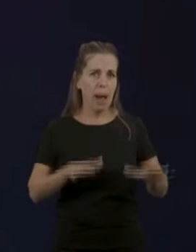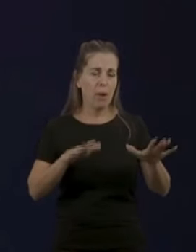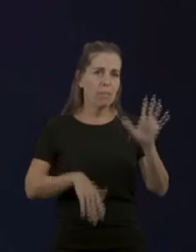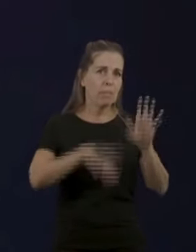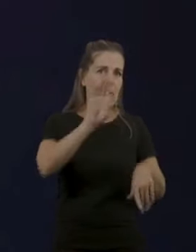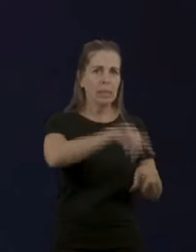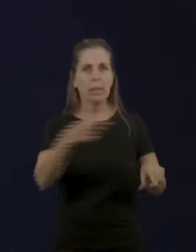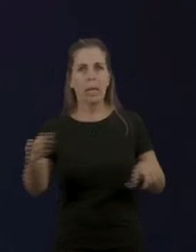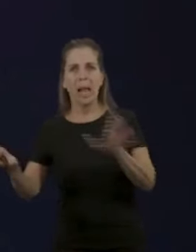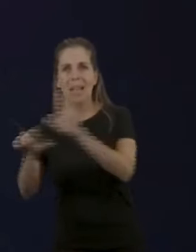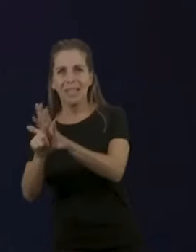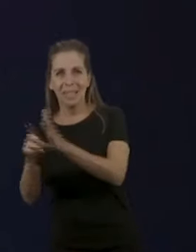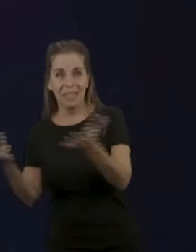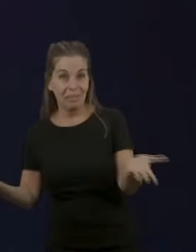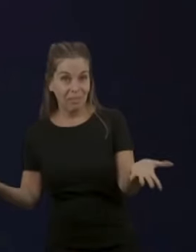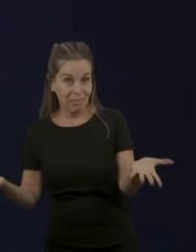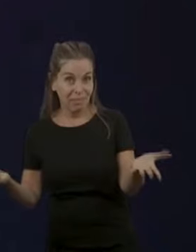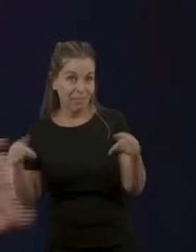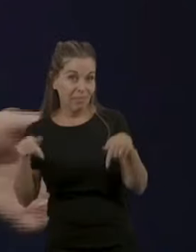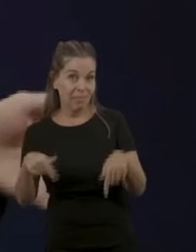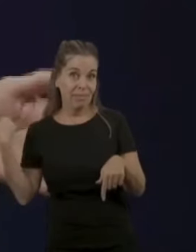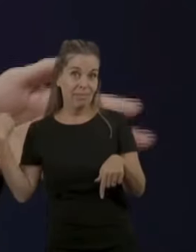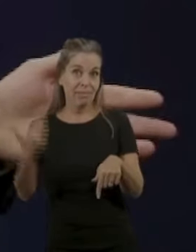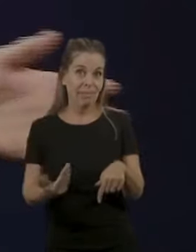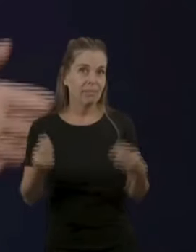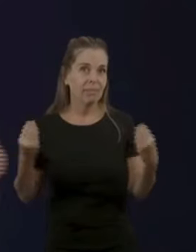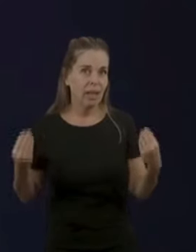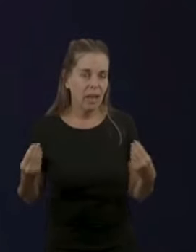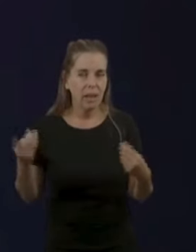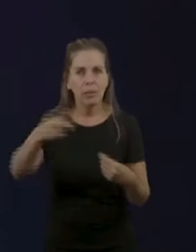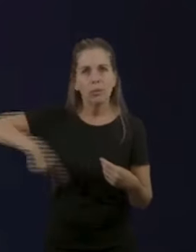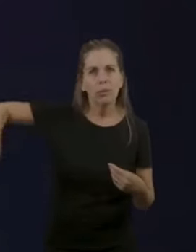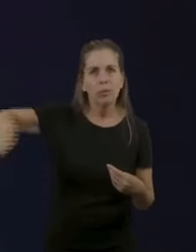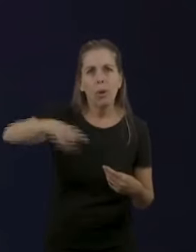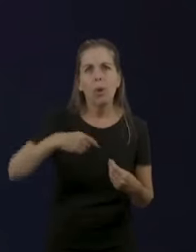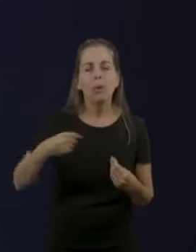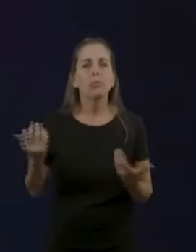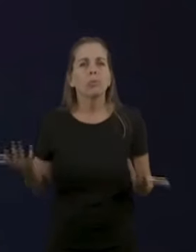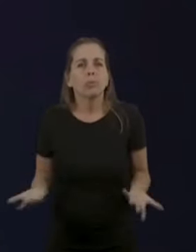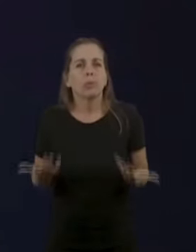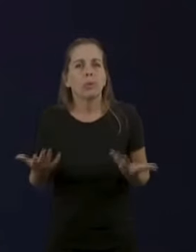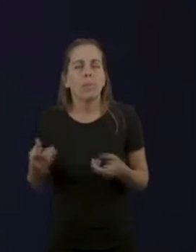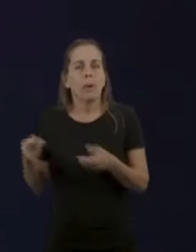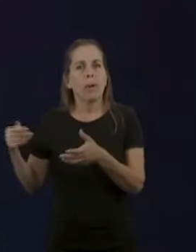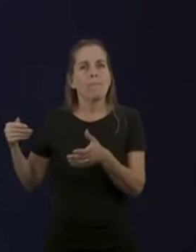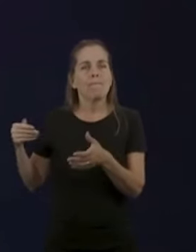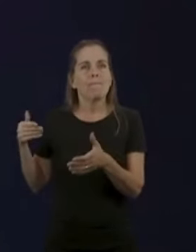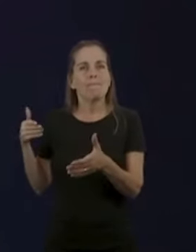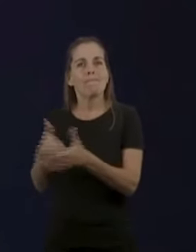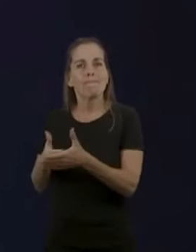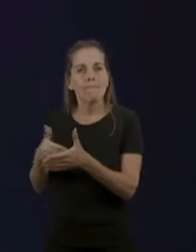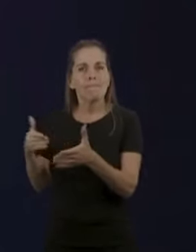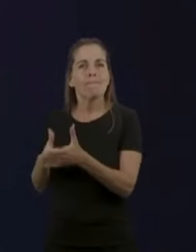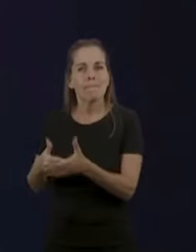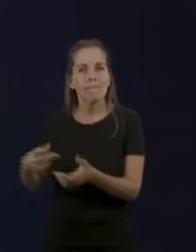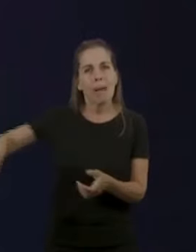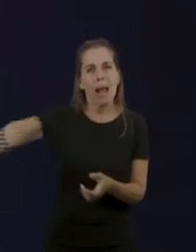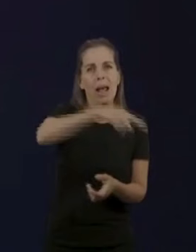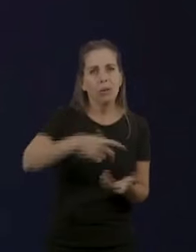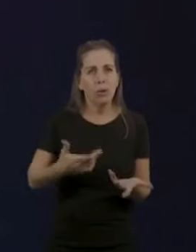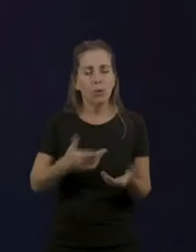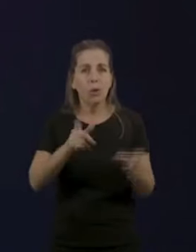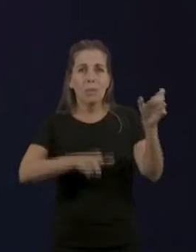Mirá en el punto en el que estamos no te hacen todo lo posible porque por no avanzar en lo que la gente te pidió con